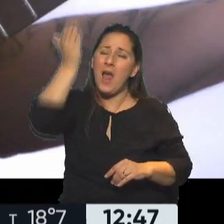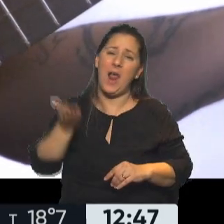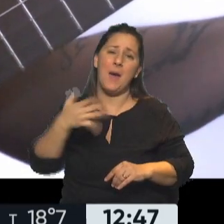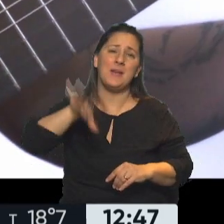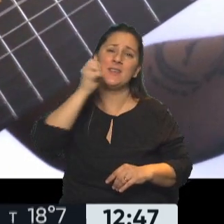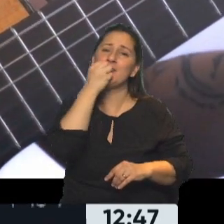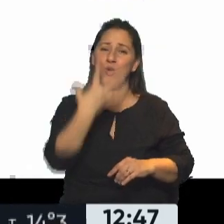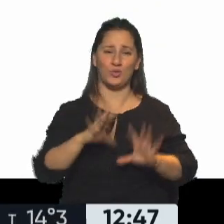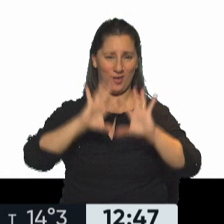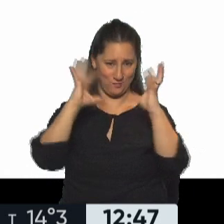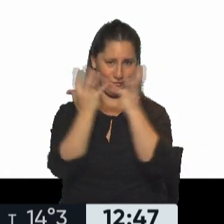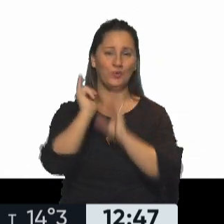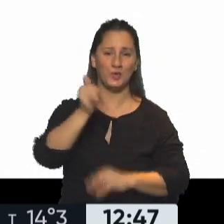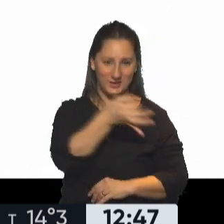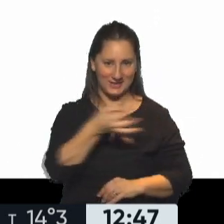mundo.